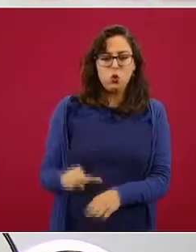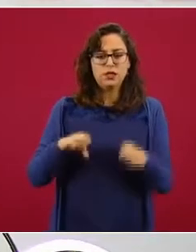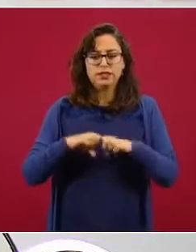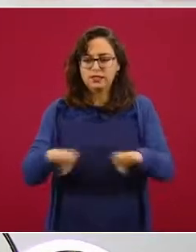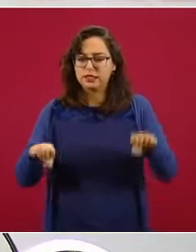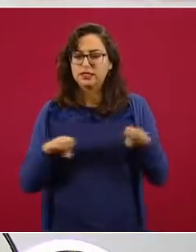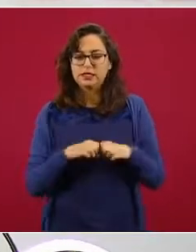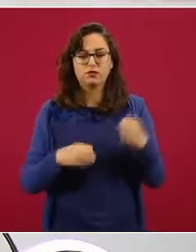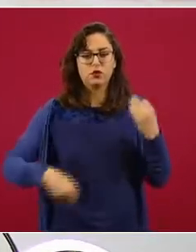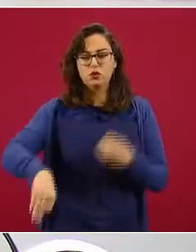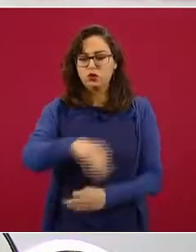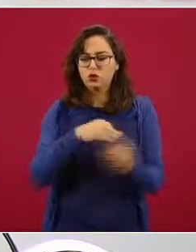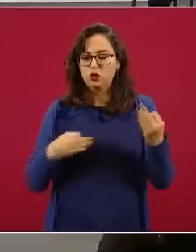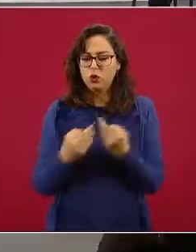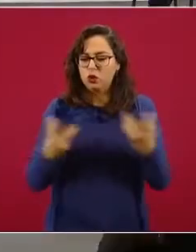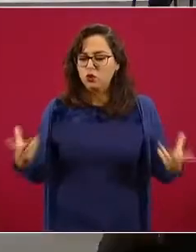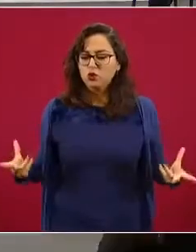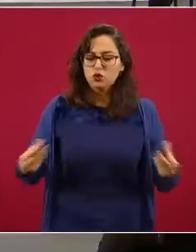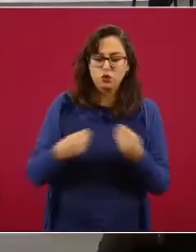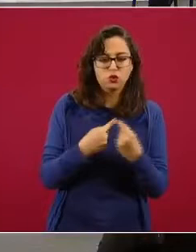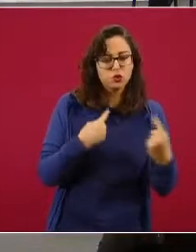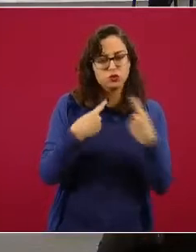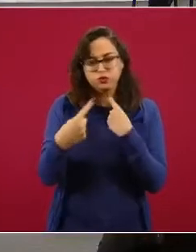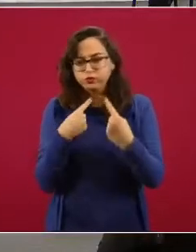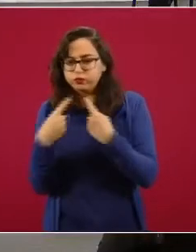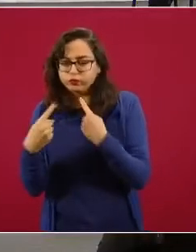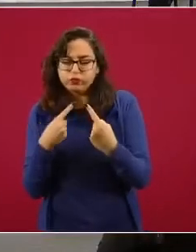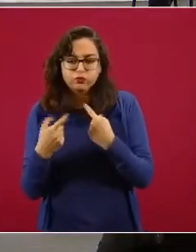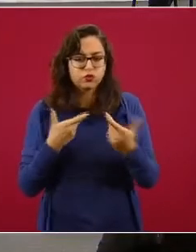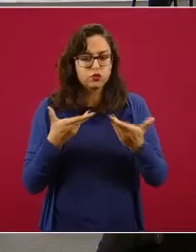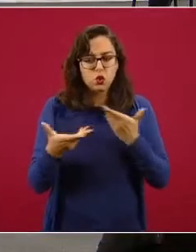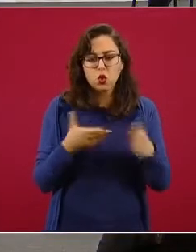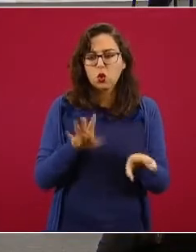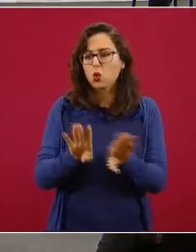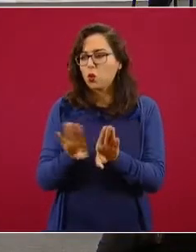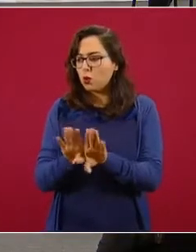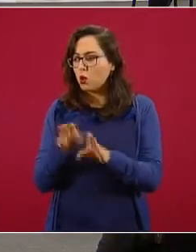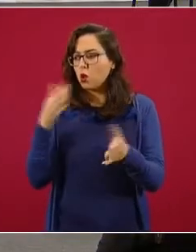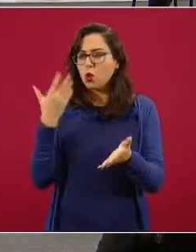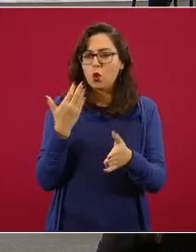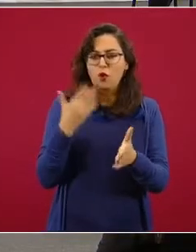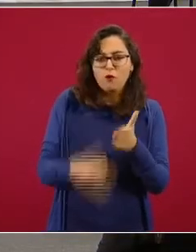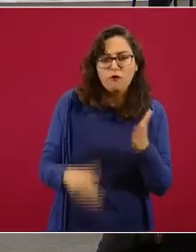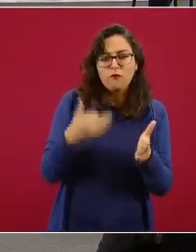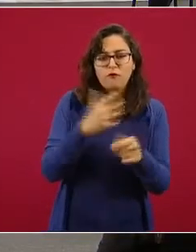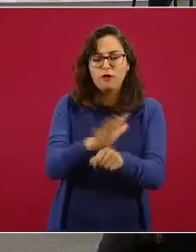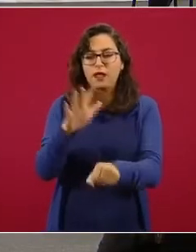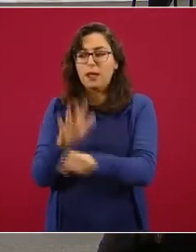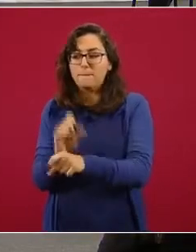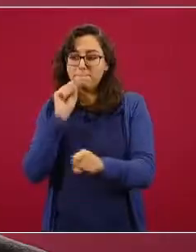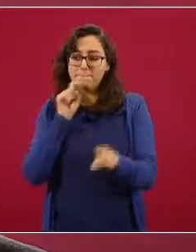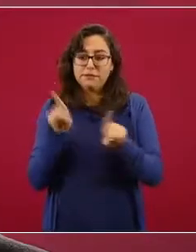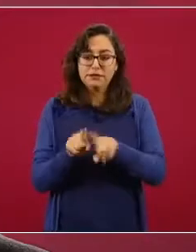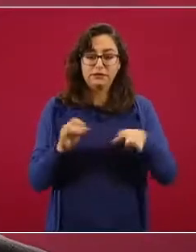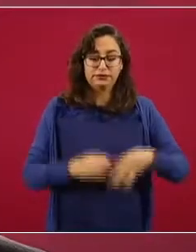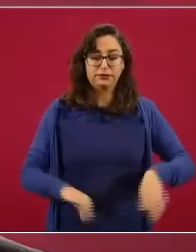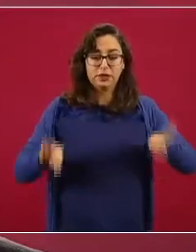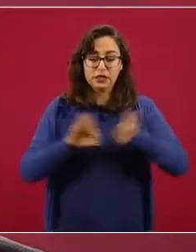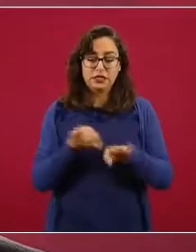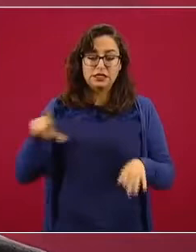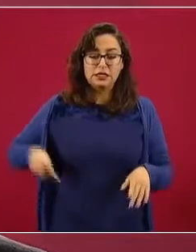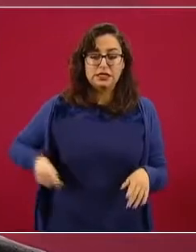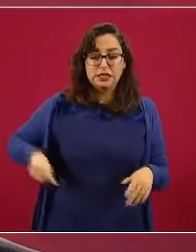los pendientes que resultan de esto. Y de aquí resulta también la capacidad de tener intercambio de servicios. Hay un